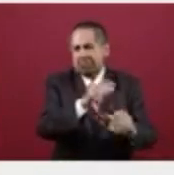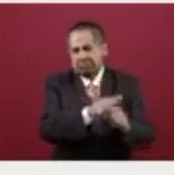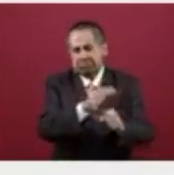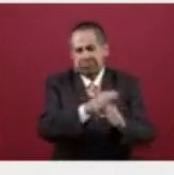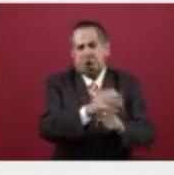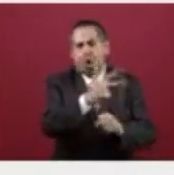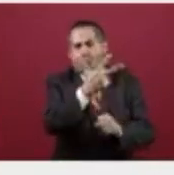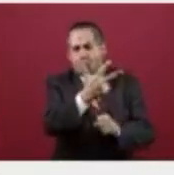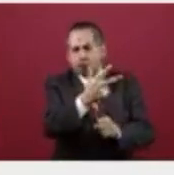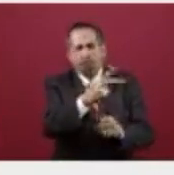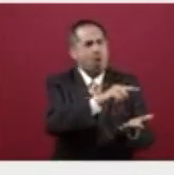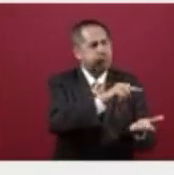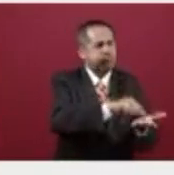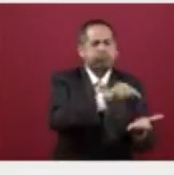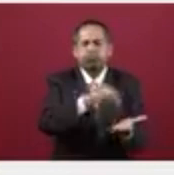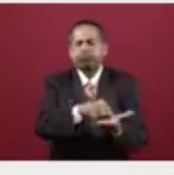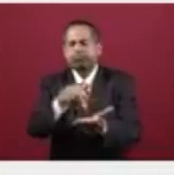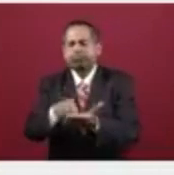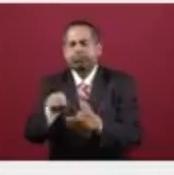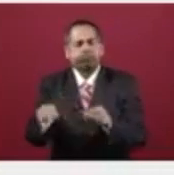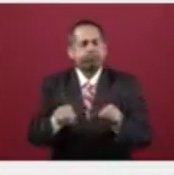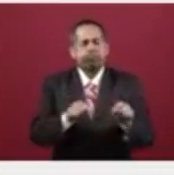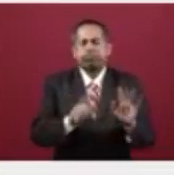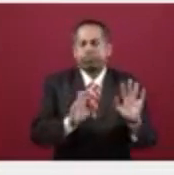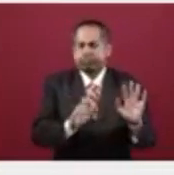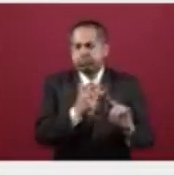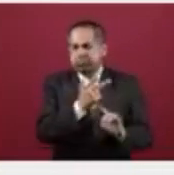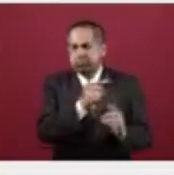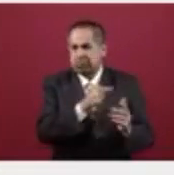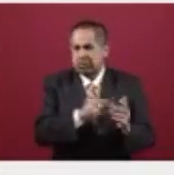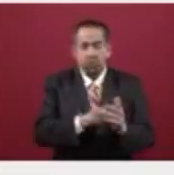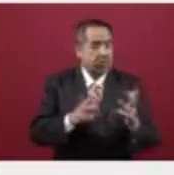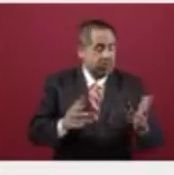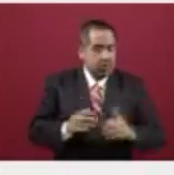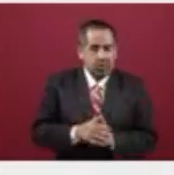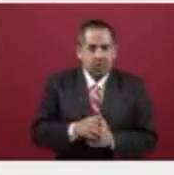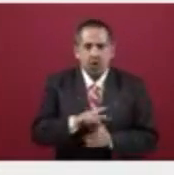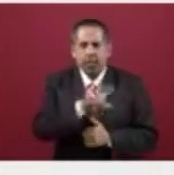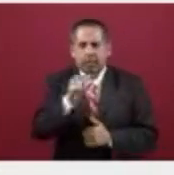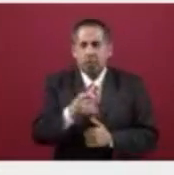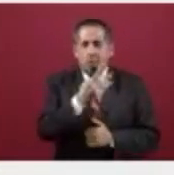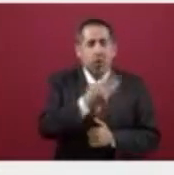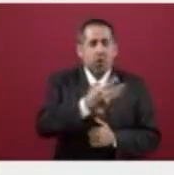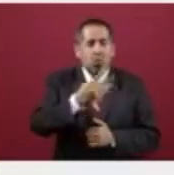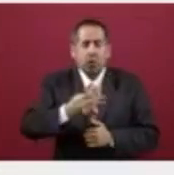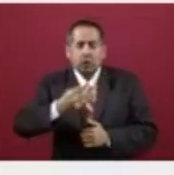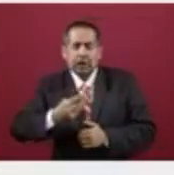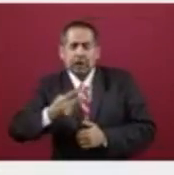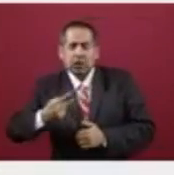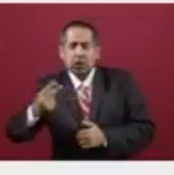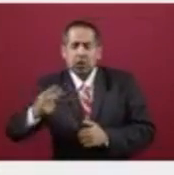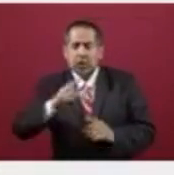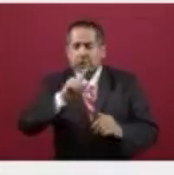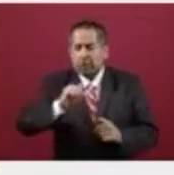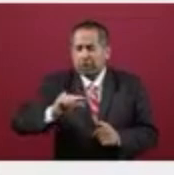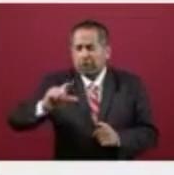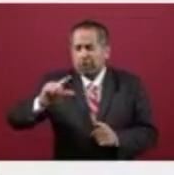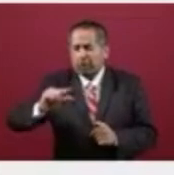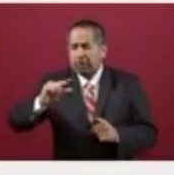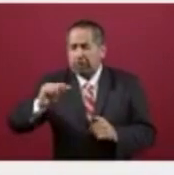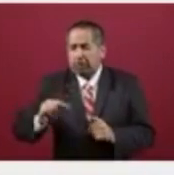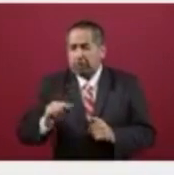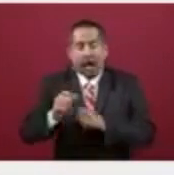8. Y a partir de ese año, 4, 3, 2, así hasta llegar al